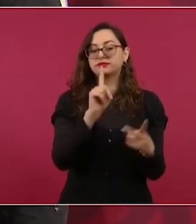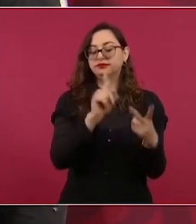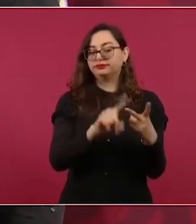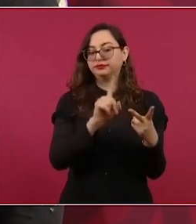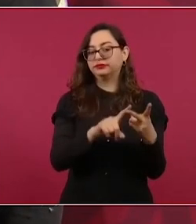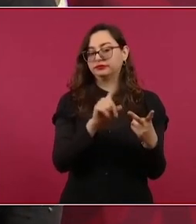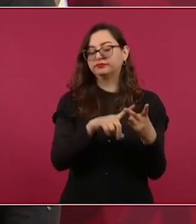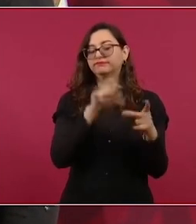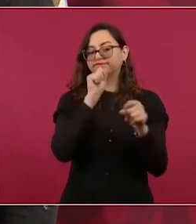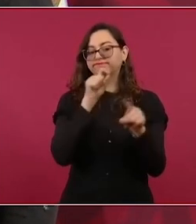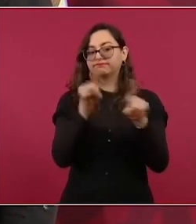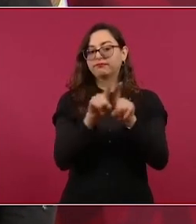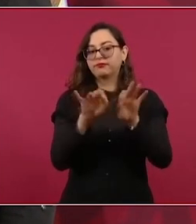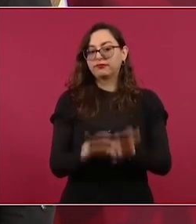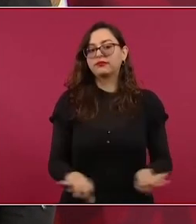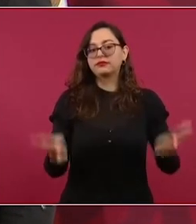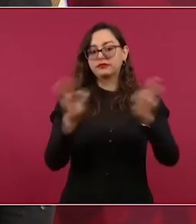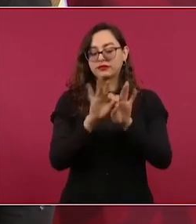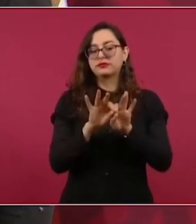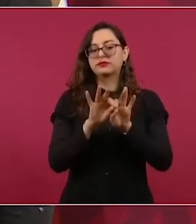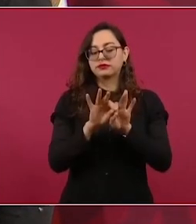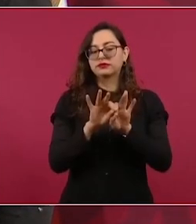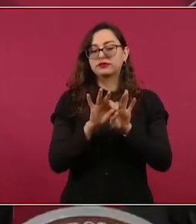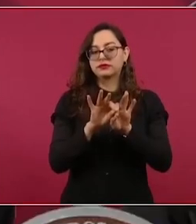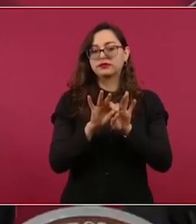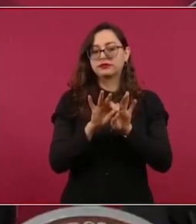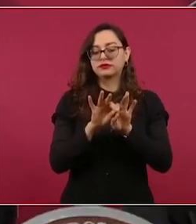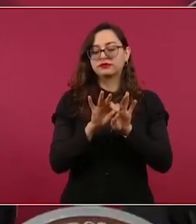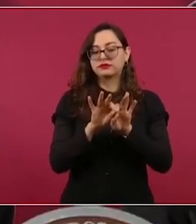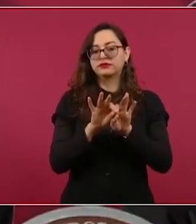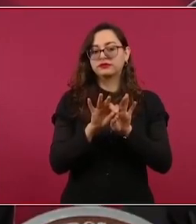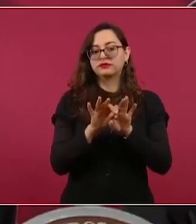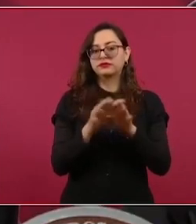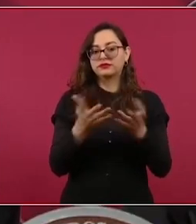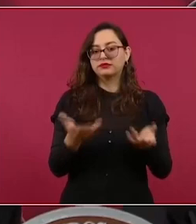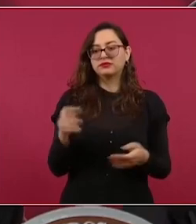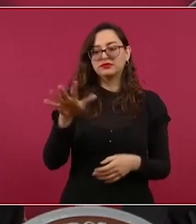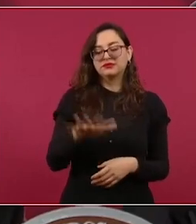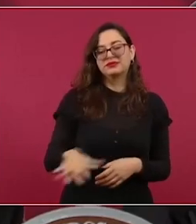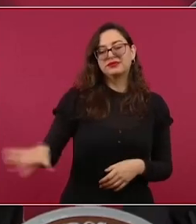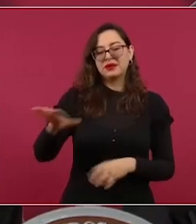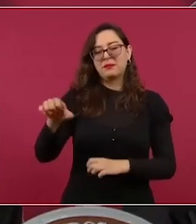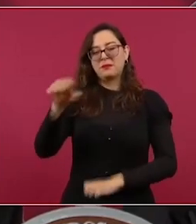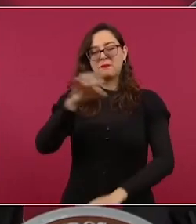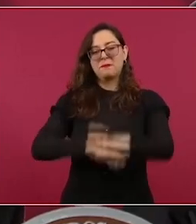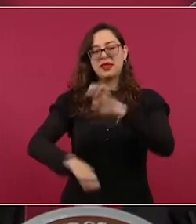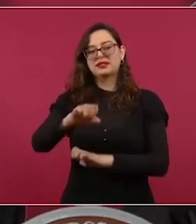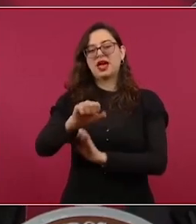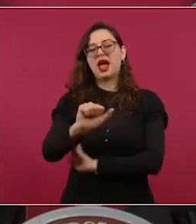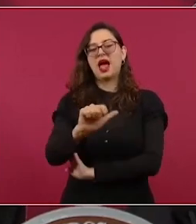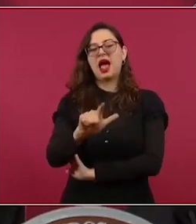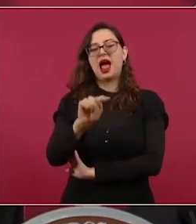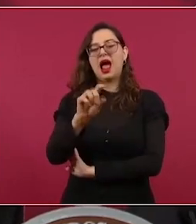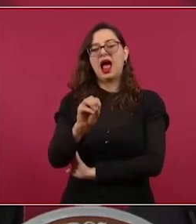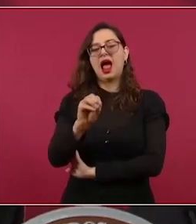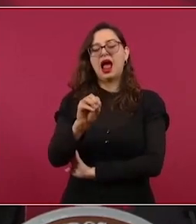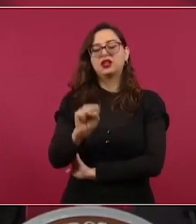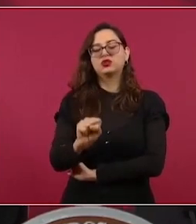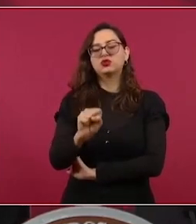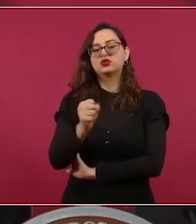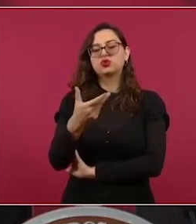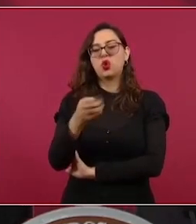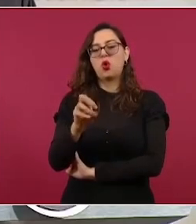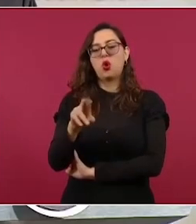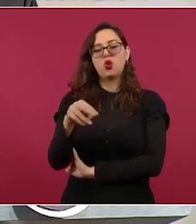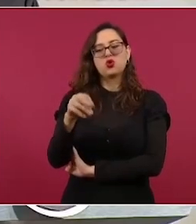darle una salida al problema de Altos Hornos de México.